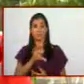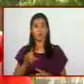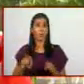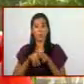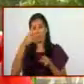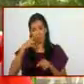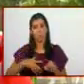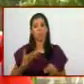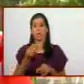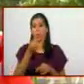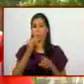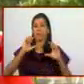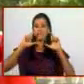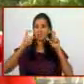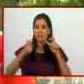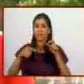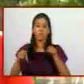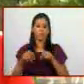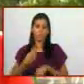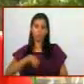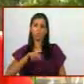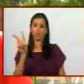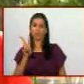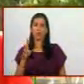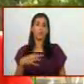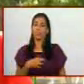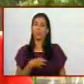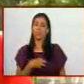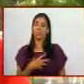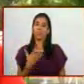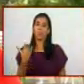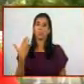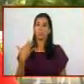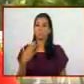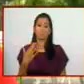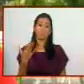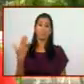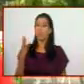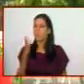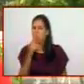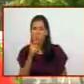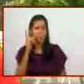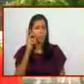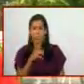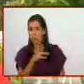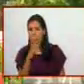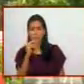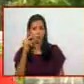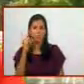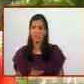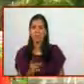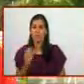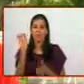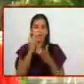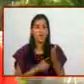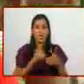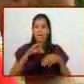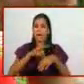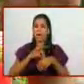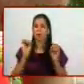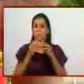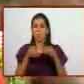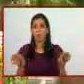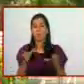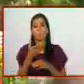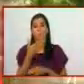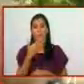garantizaría a países como nosotros que no tuviéramos carencias de carne o de huevos. Es decir, por